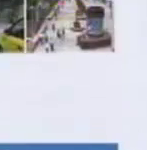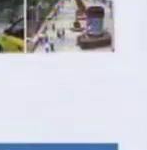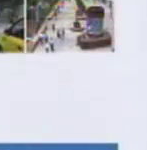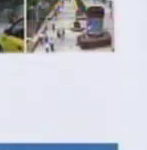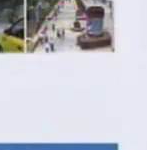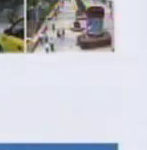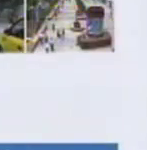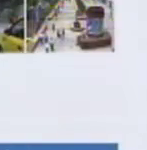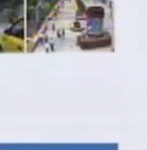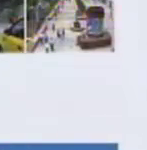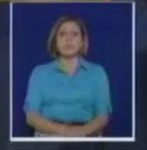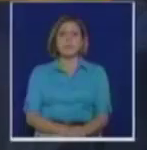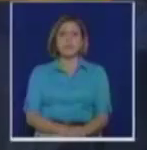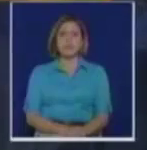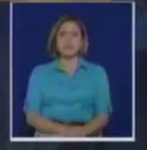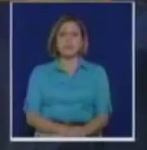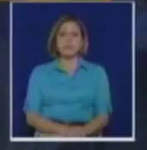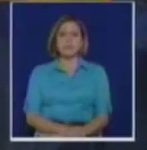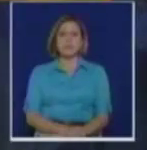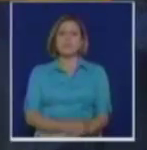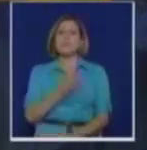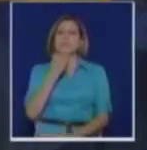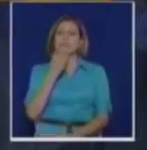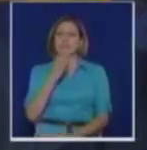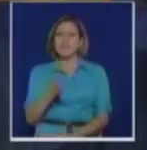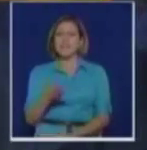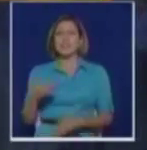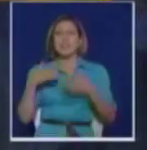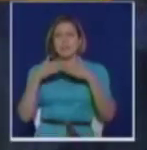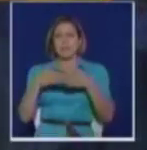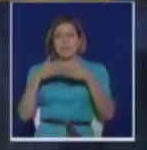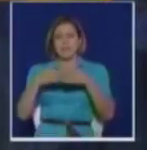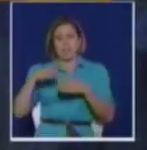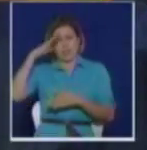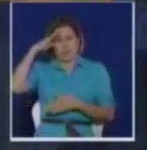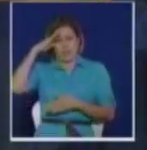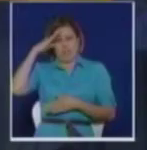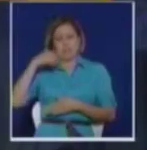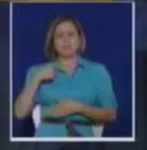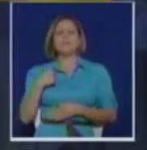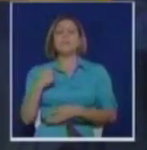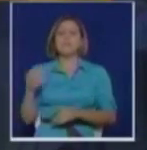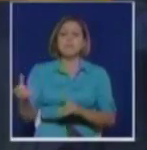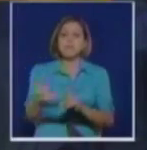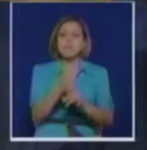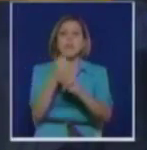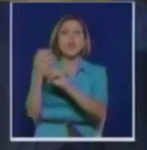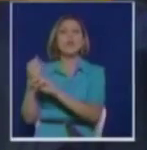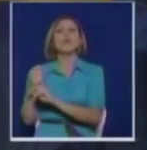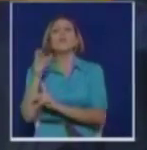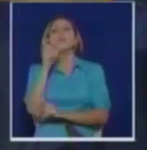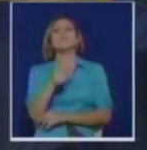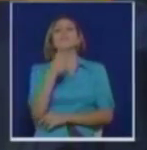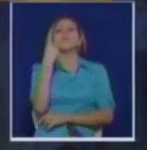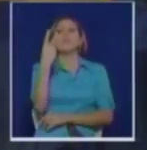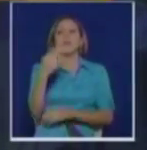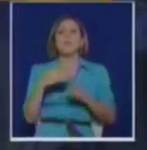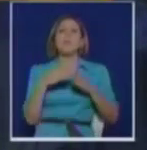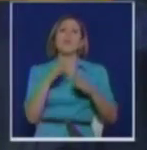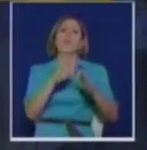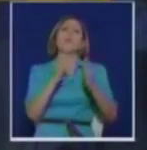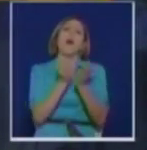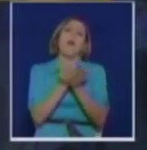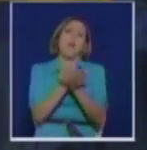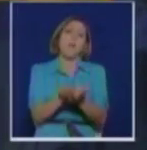Cali hoy sí paga pagar. La Armada Nacional rescató a 2 personas que naufragaron en Punta Ardita, en Chocó, luego de que su